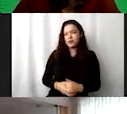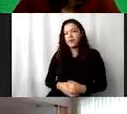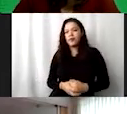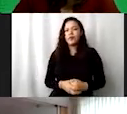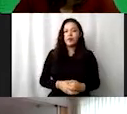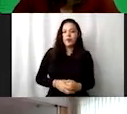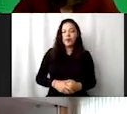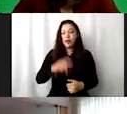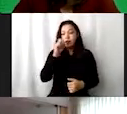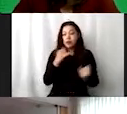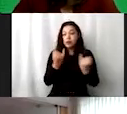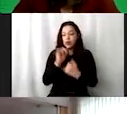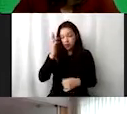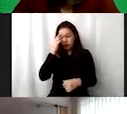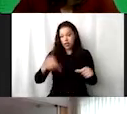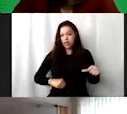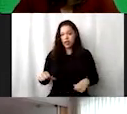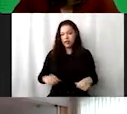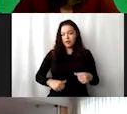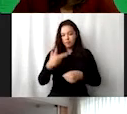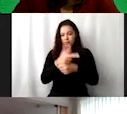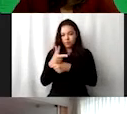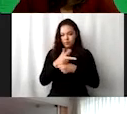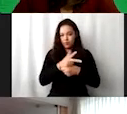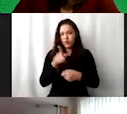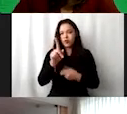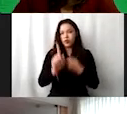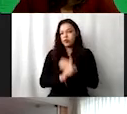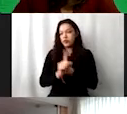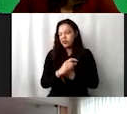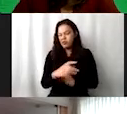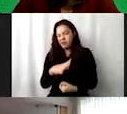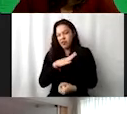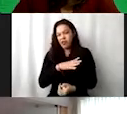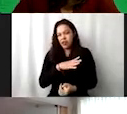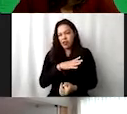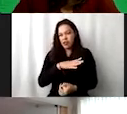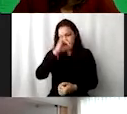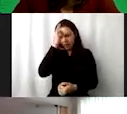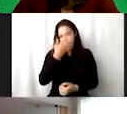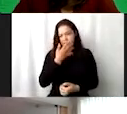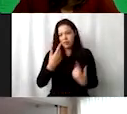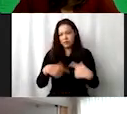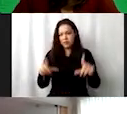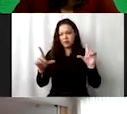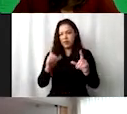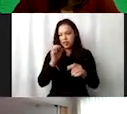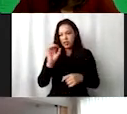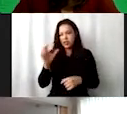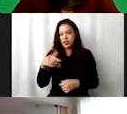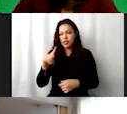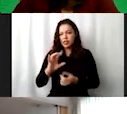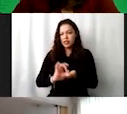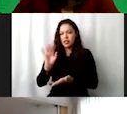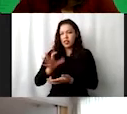También les recordamos que esta actividad será grabada. En caso de que tengan algún inconveniente con aparecer en ella, indíquenos por medio del chat para llevar a cabo la